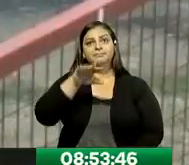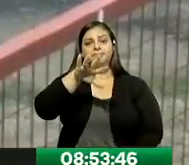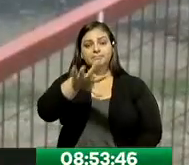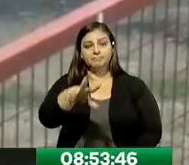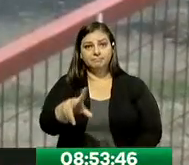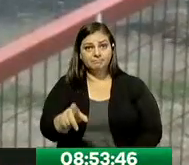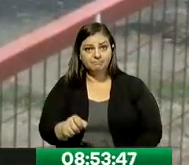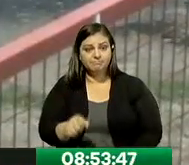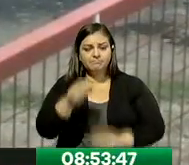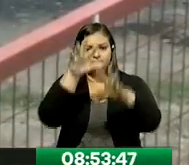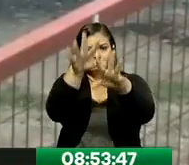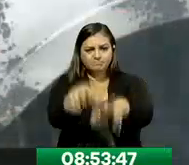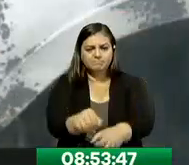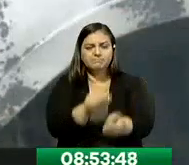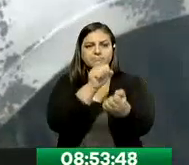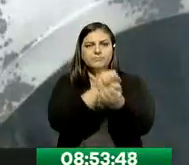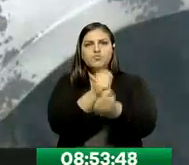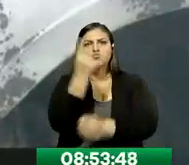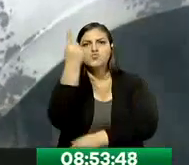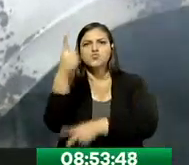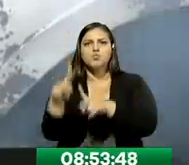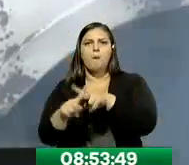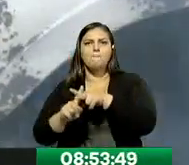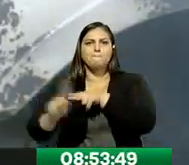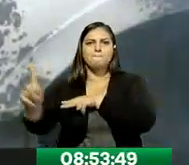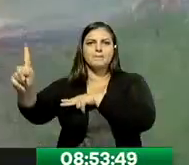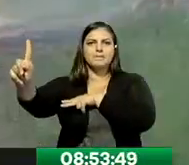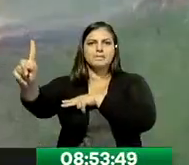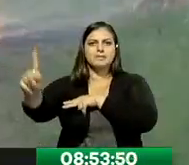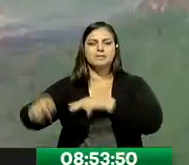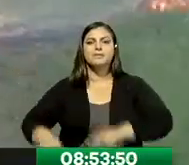el vehículo se consumía en las llamas como parte de la ira ciudadana.